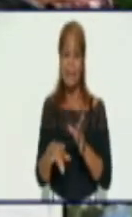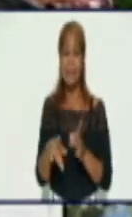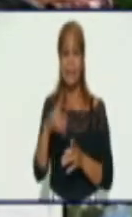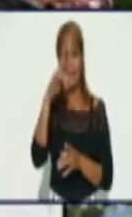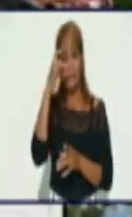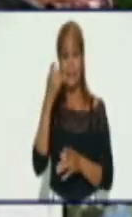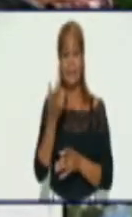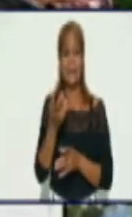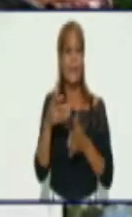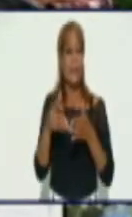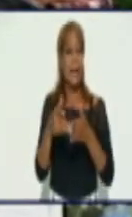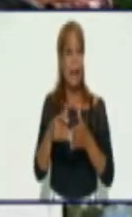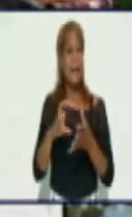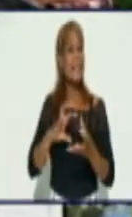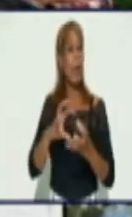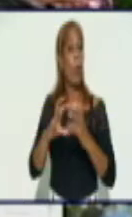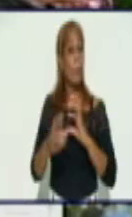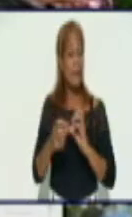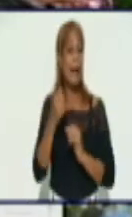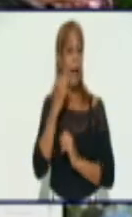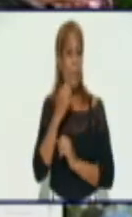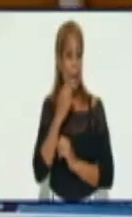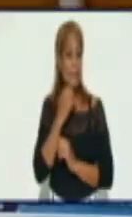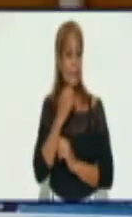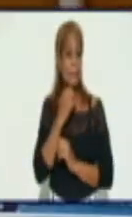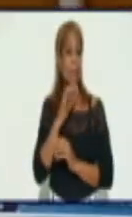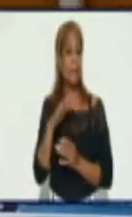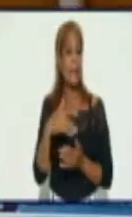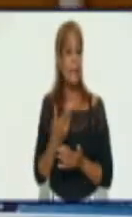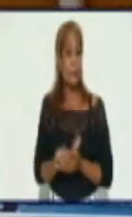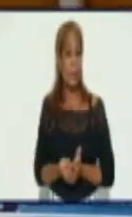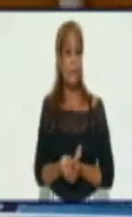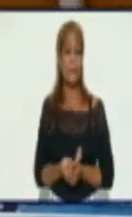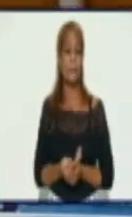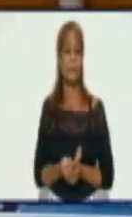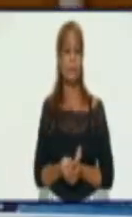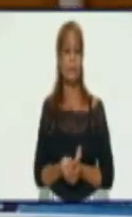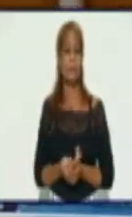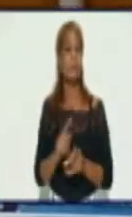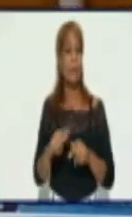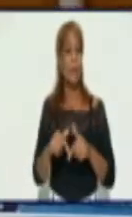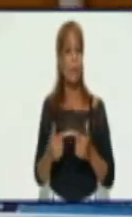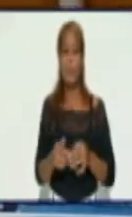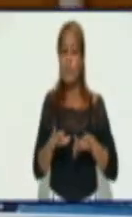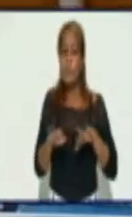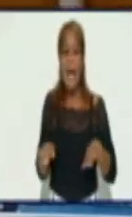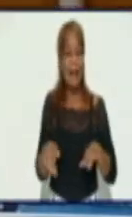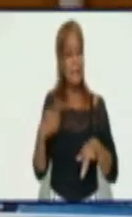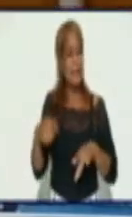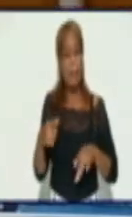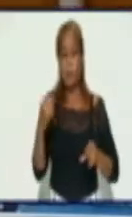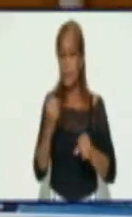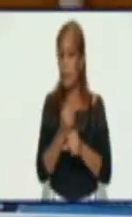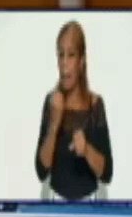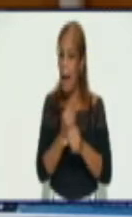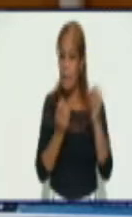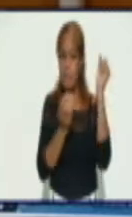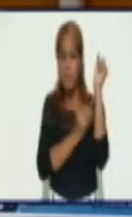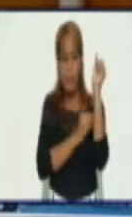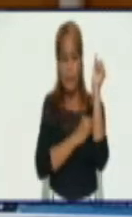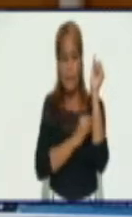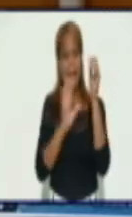también darnos cuenta en la complejidad lo que nos vamos a enfrentar por eso es que para él y para